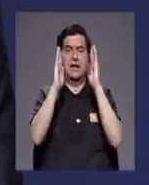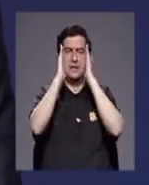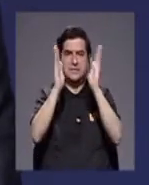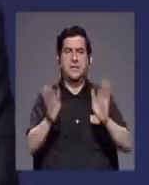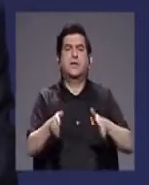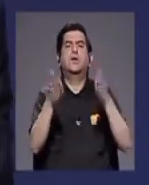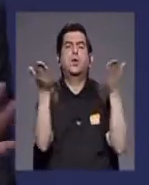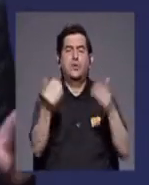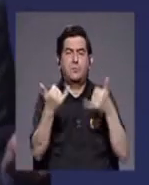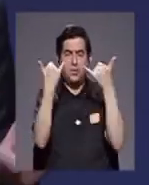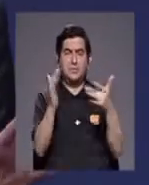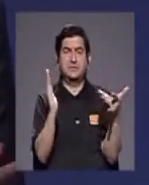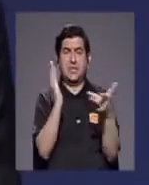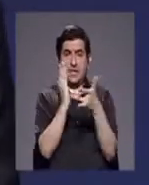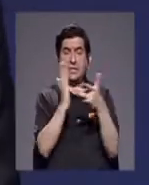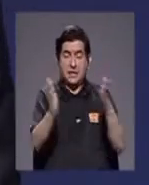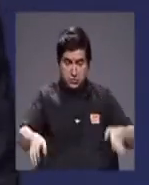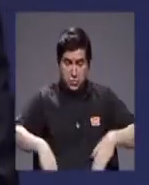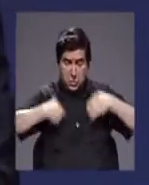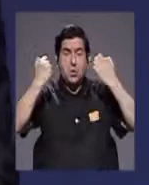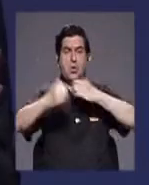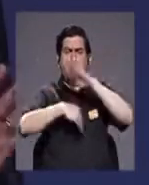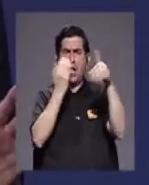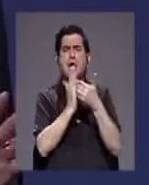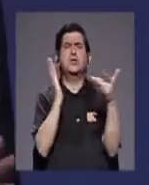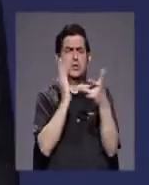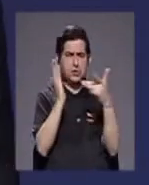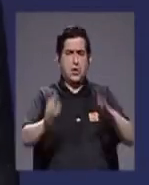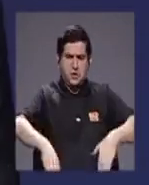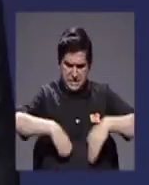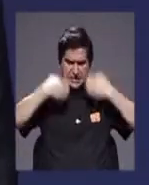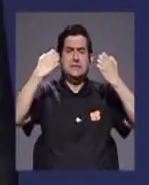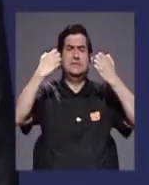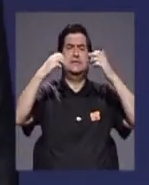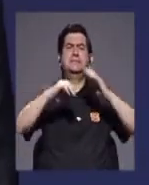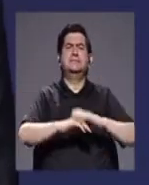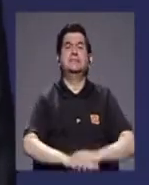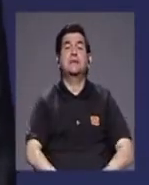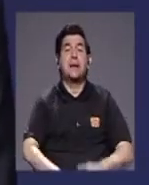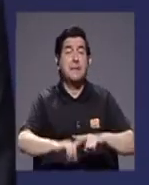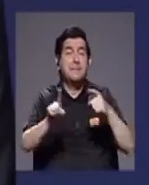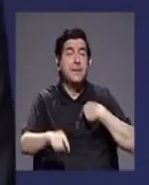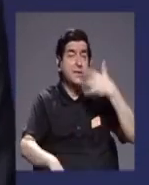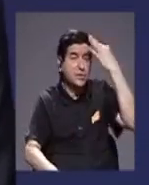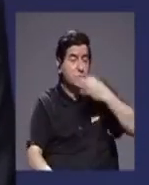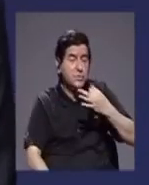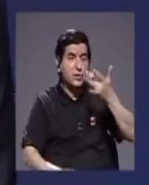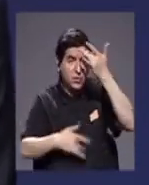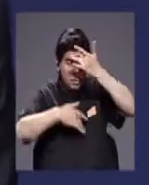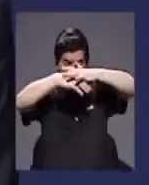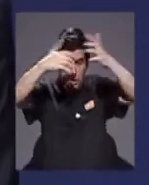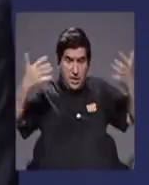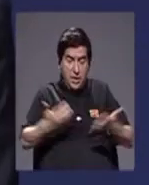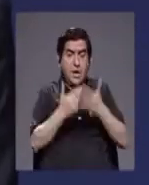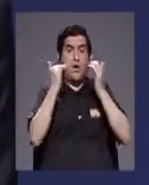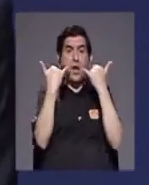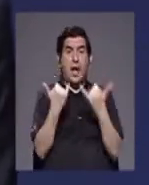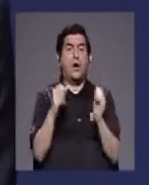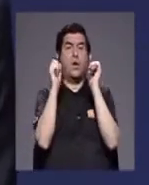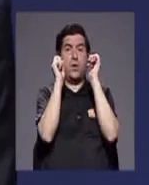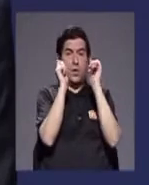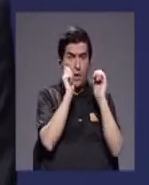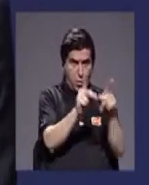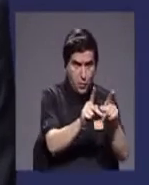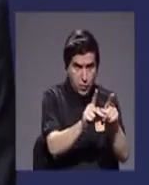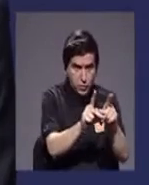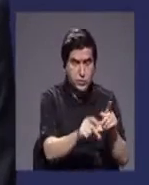ejemplo. Ya la tecnología existe, o sea, toda la tecnología existe para eso, pero creo que esta pandemia está dando la oportunidad, en este